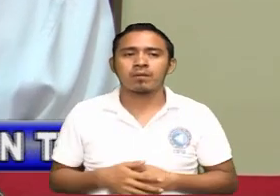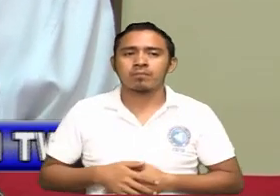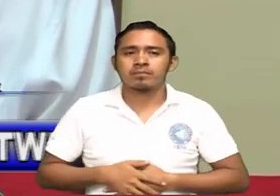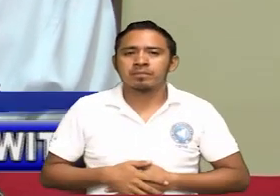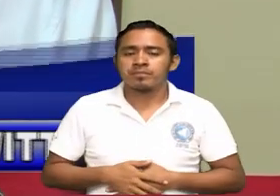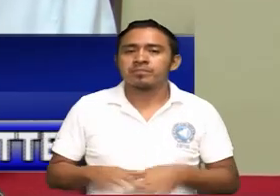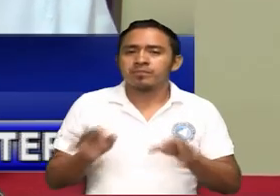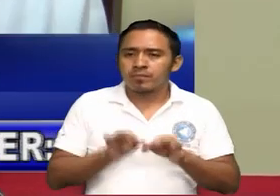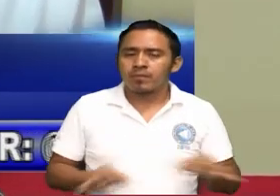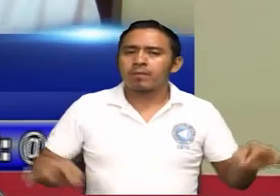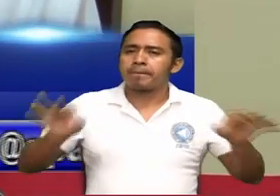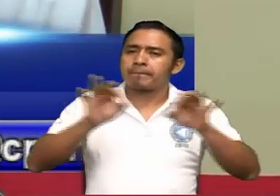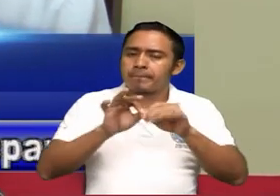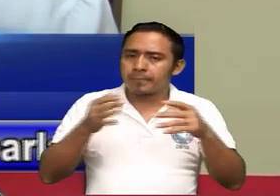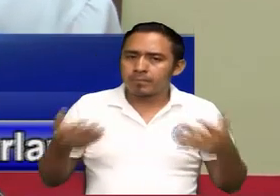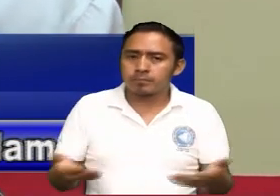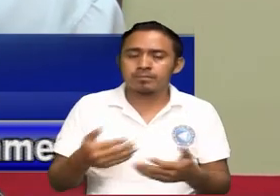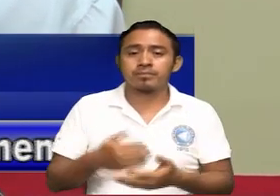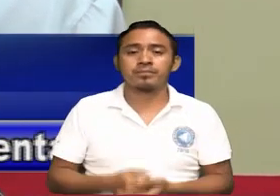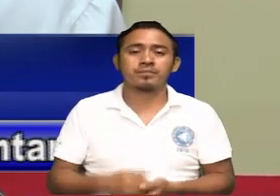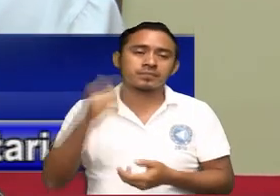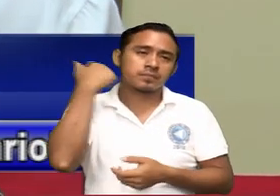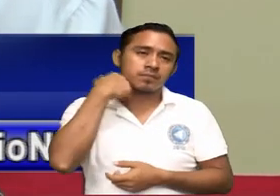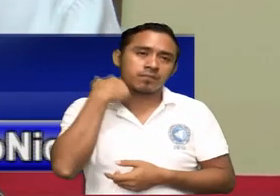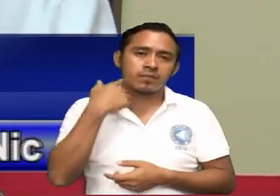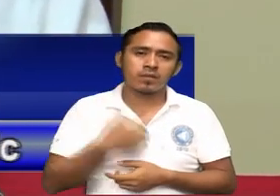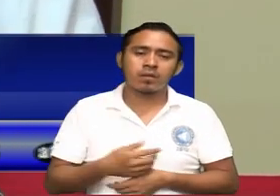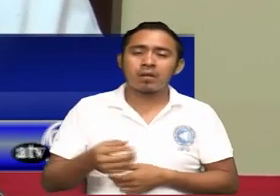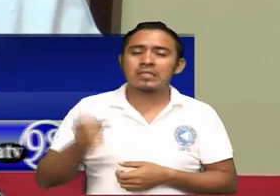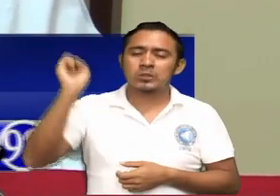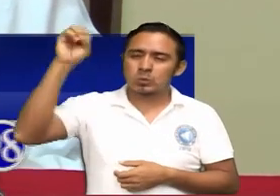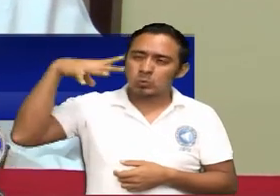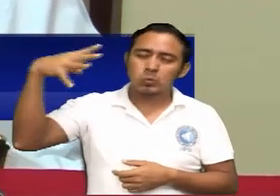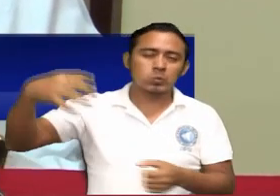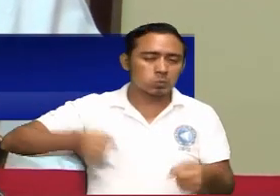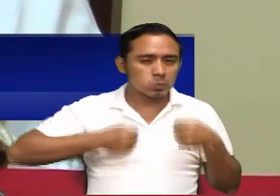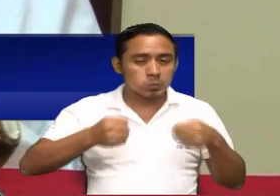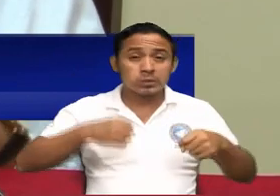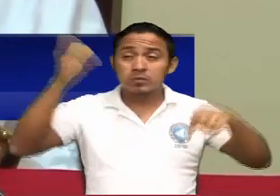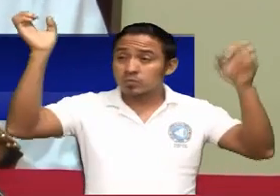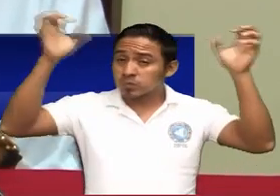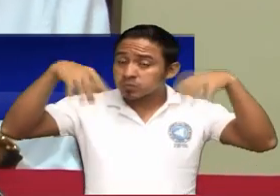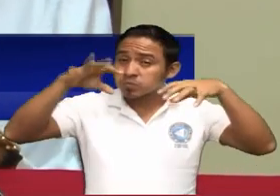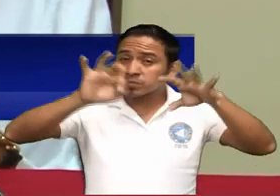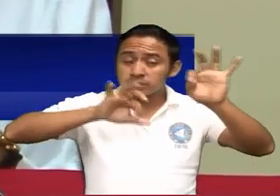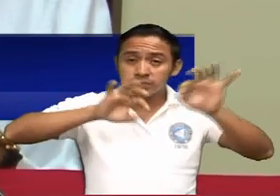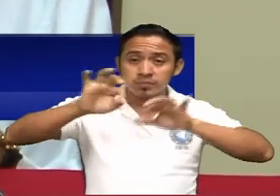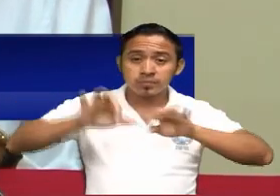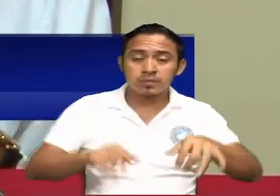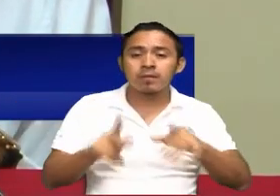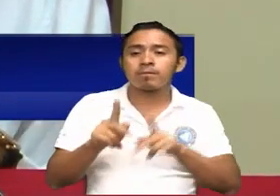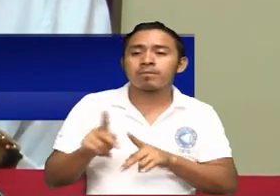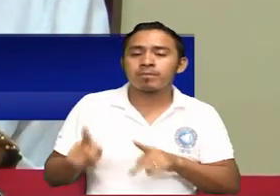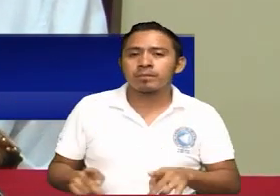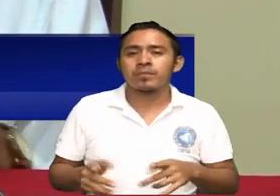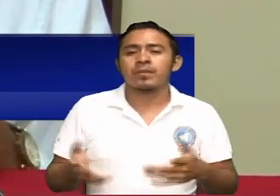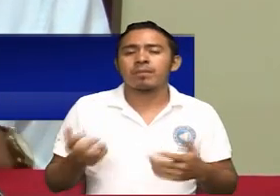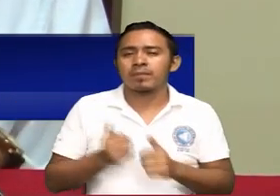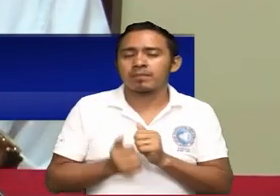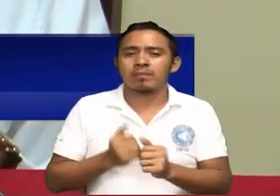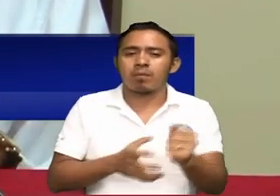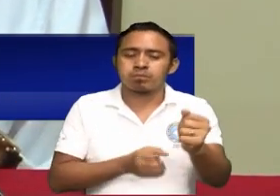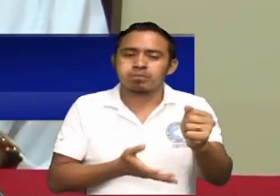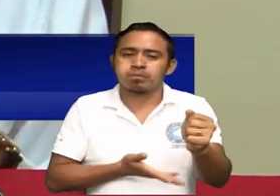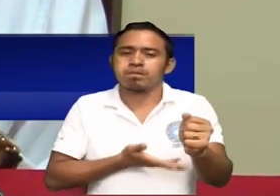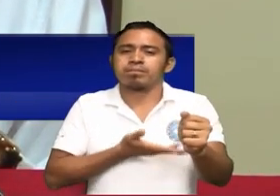también, probablemente siempre cae un poquito de sol, siempre cae un poquito de lluvia también, y a las personas que padecen